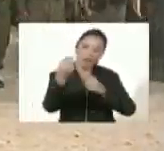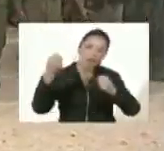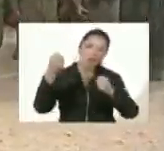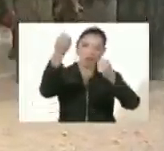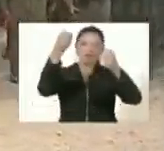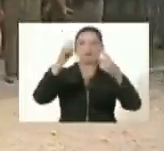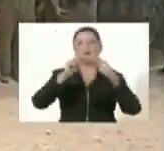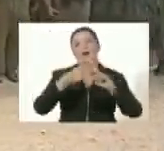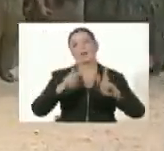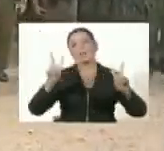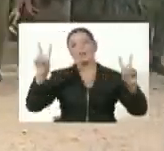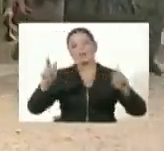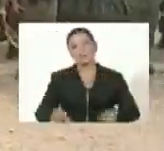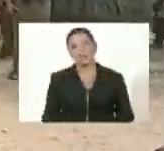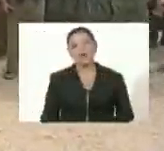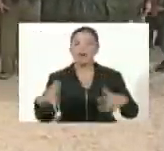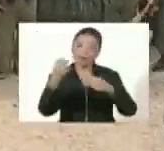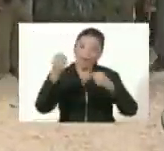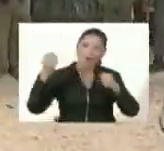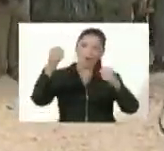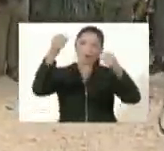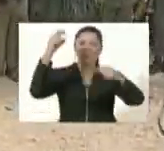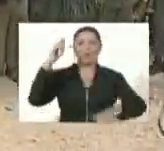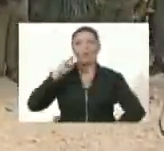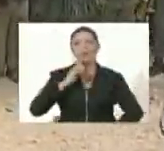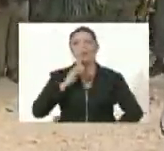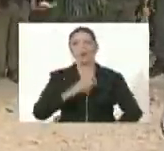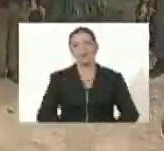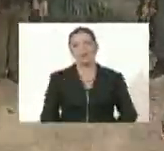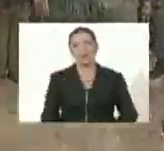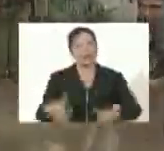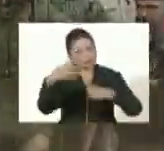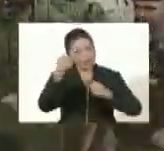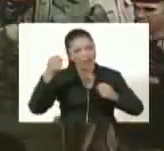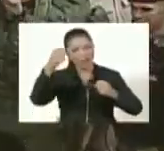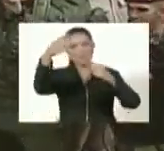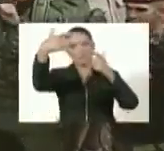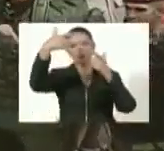paz! ¡Que viva! ¡Que viva Bolívar! ¡Que viva! ¡Que viva